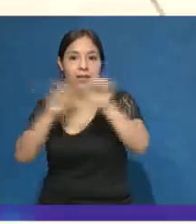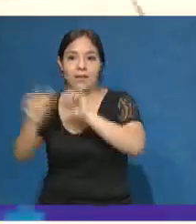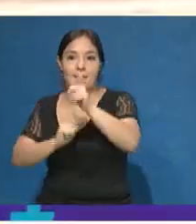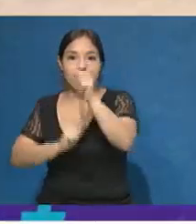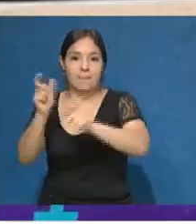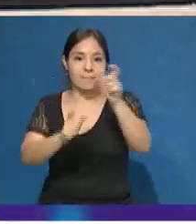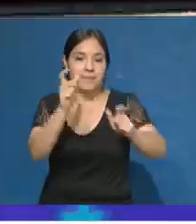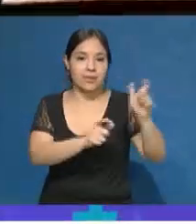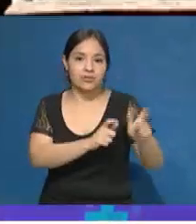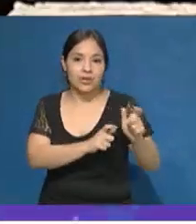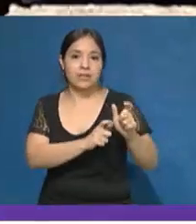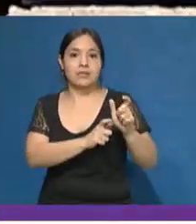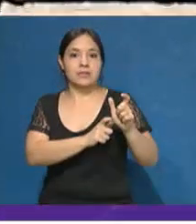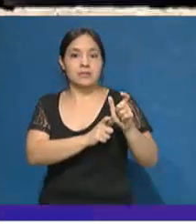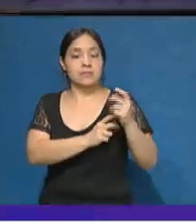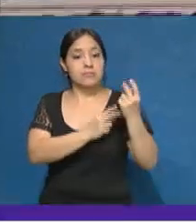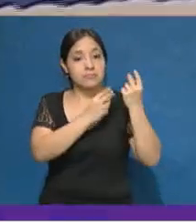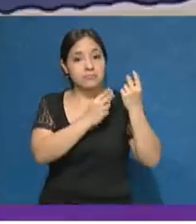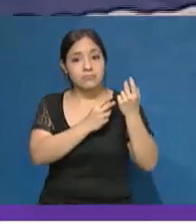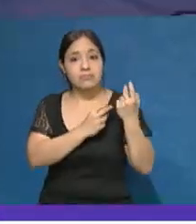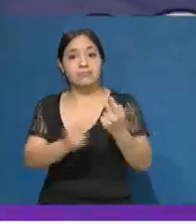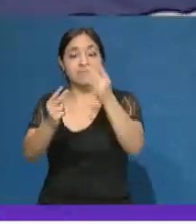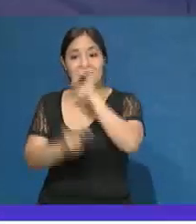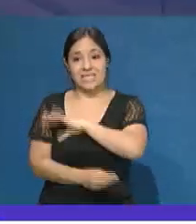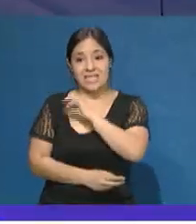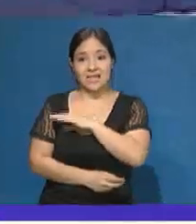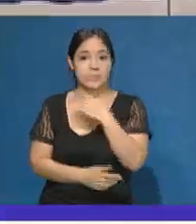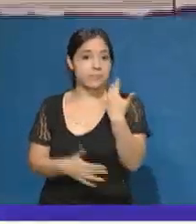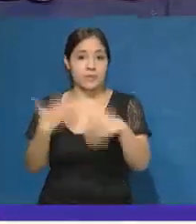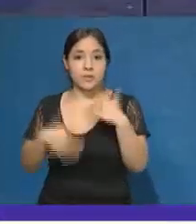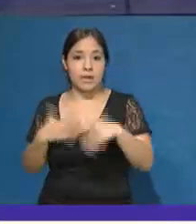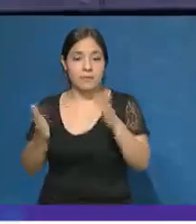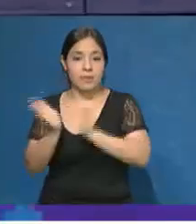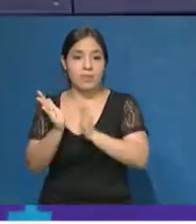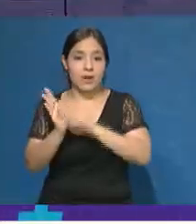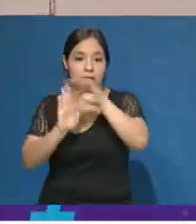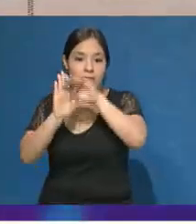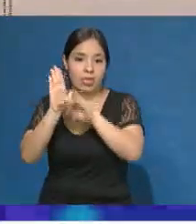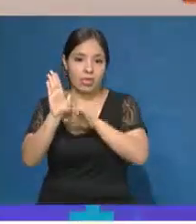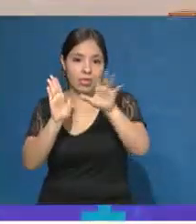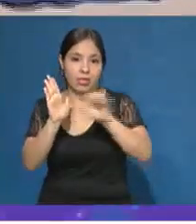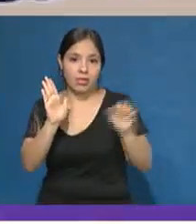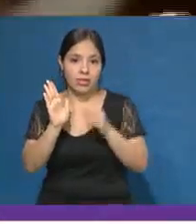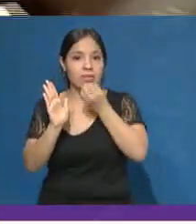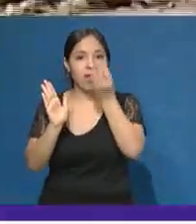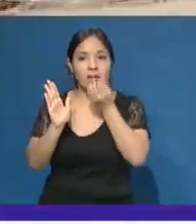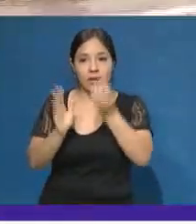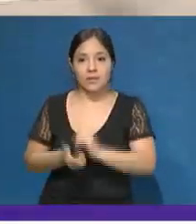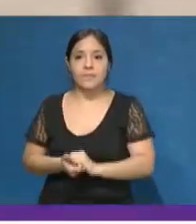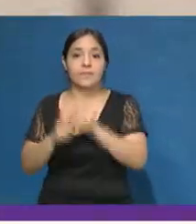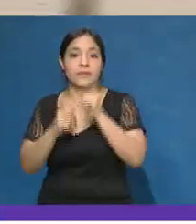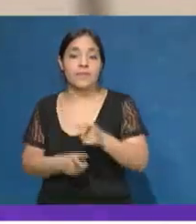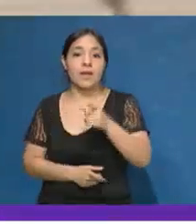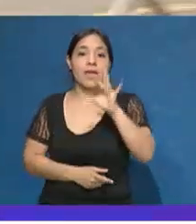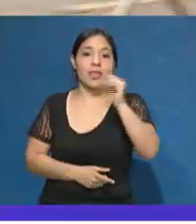iban regresando a chile- y contar con la investigación lo más rápido posible bien recién hablamos con daniela la conductora